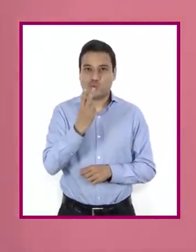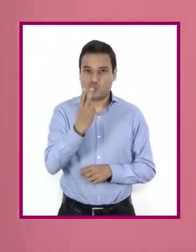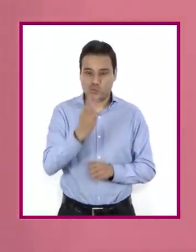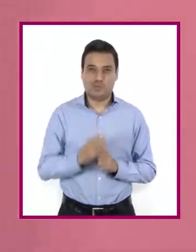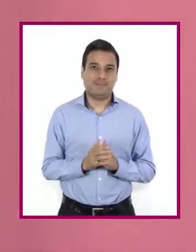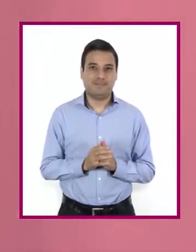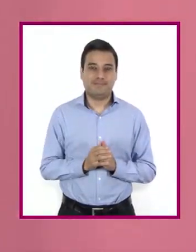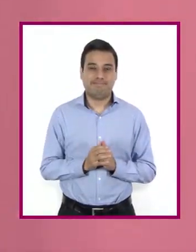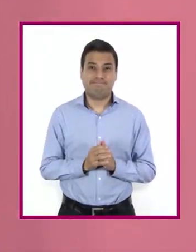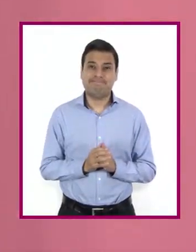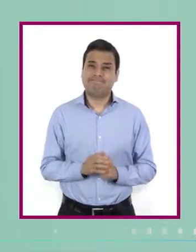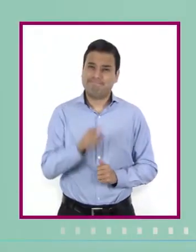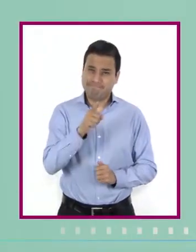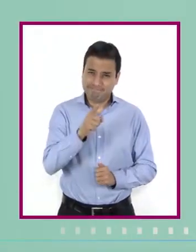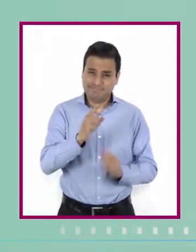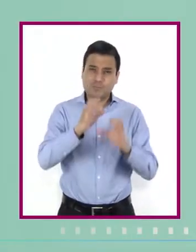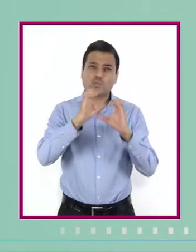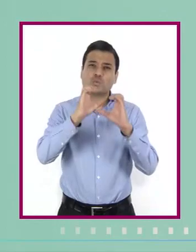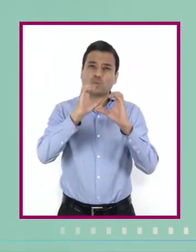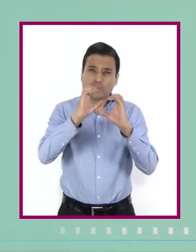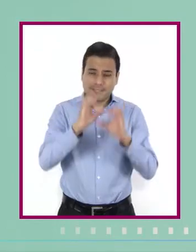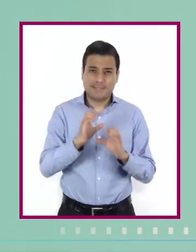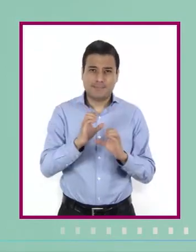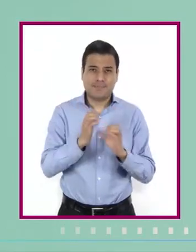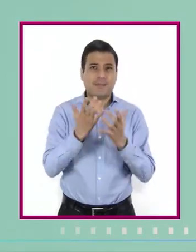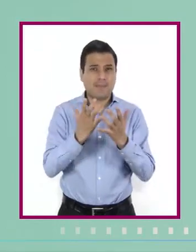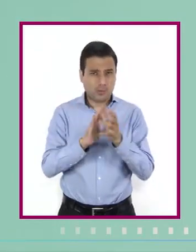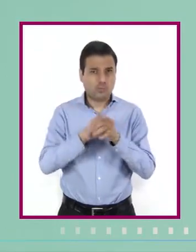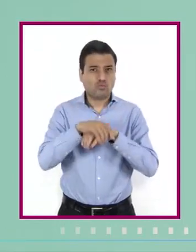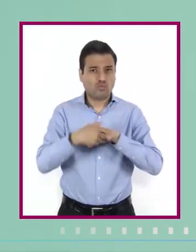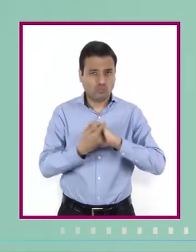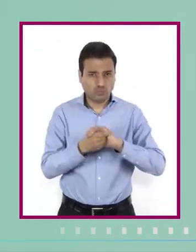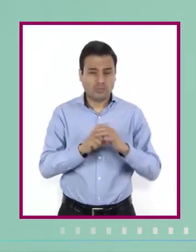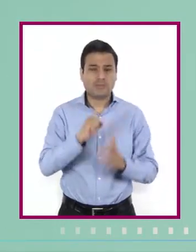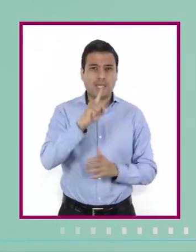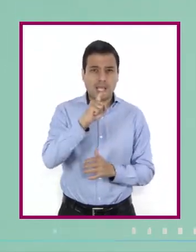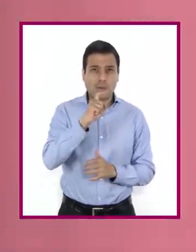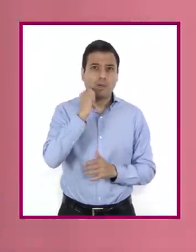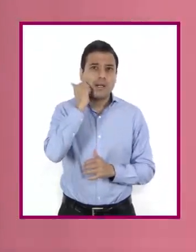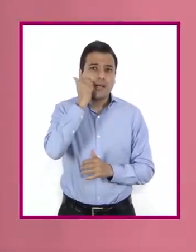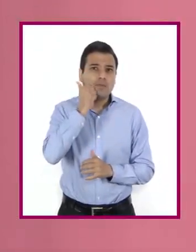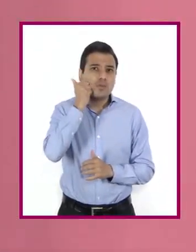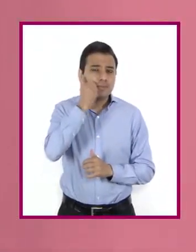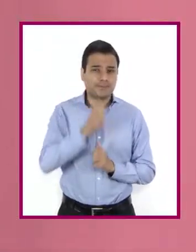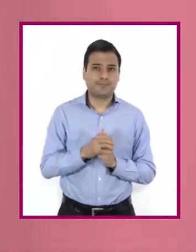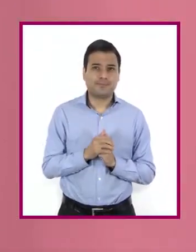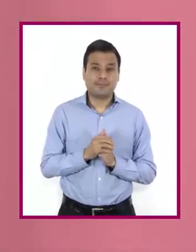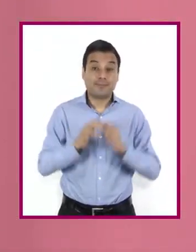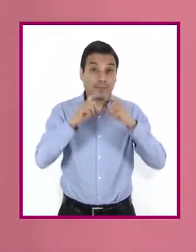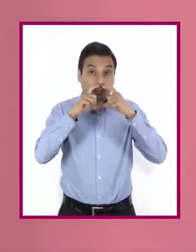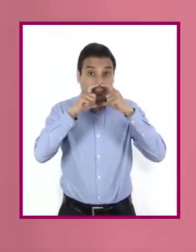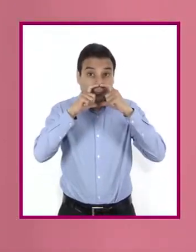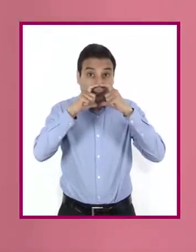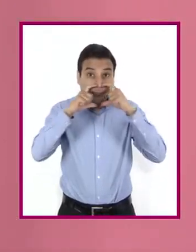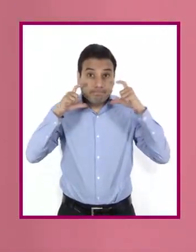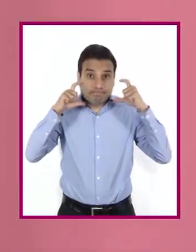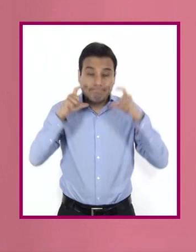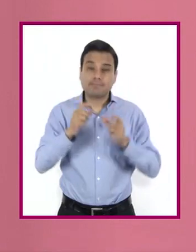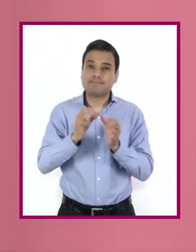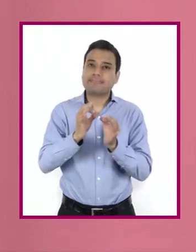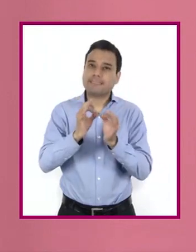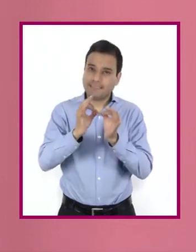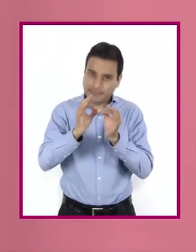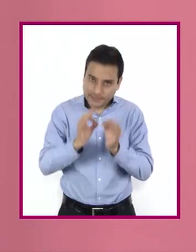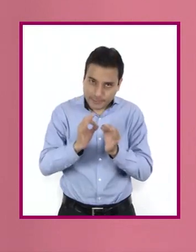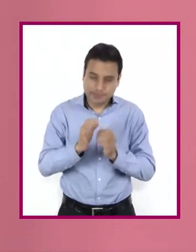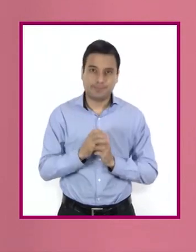que debemos seguir cuidándonos, lavando frecuentemente nuestras manos con agua y abundante jabón, usando el cubrebocas adecuadamente, de forma que cubra nariz